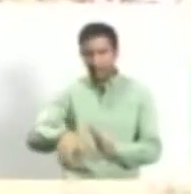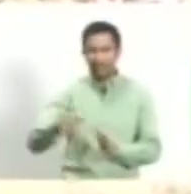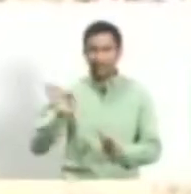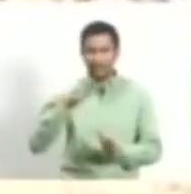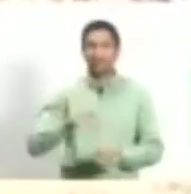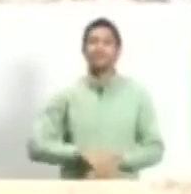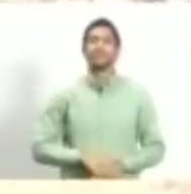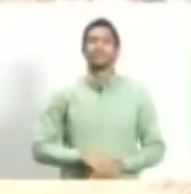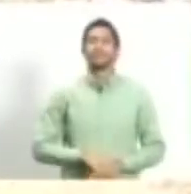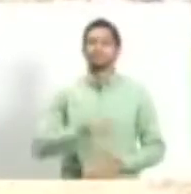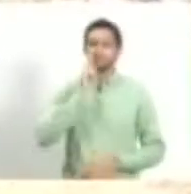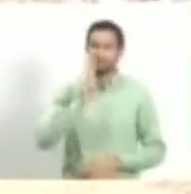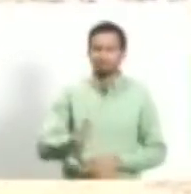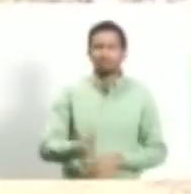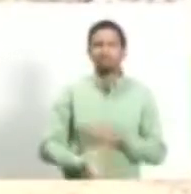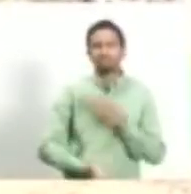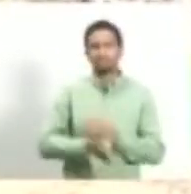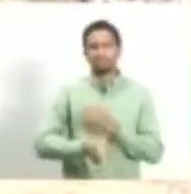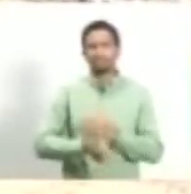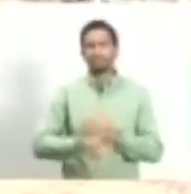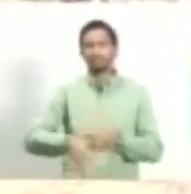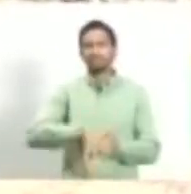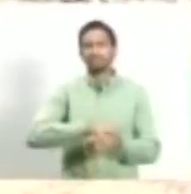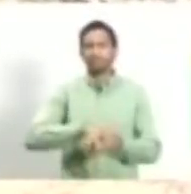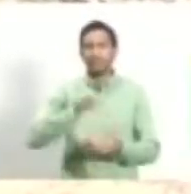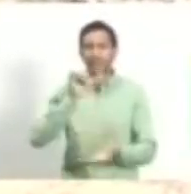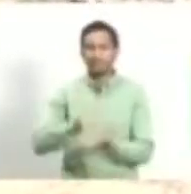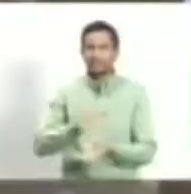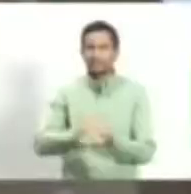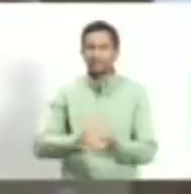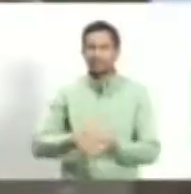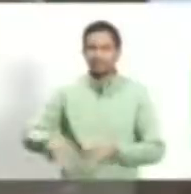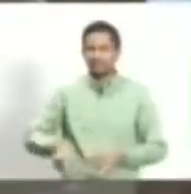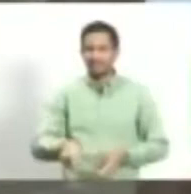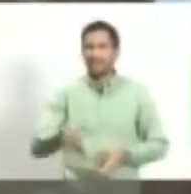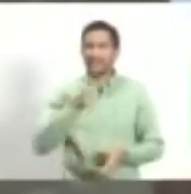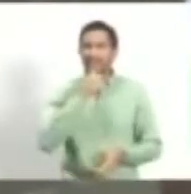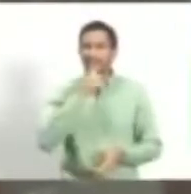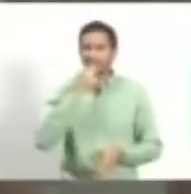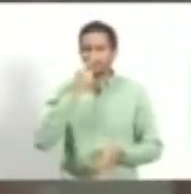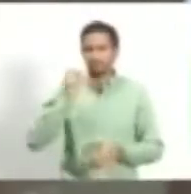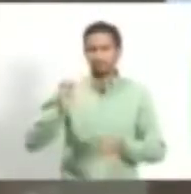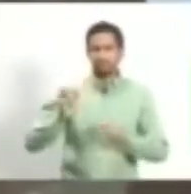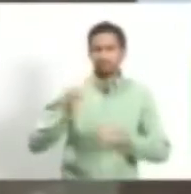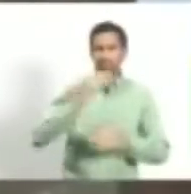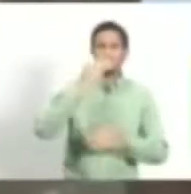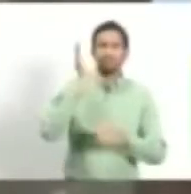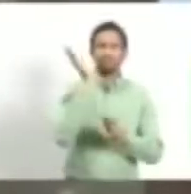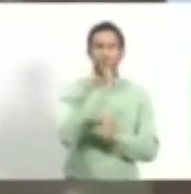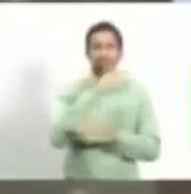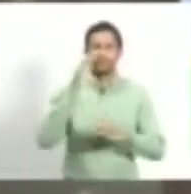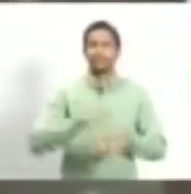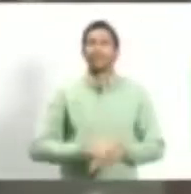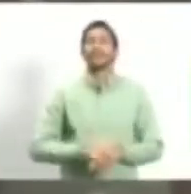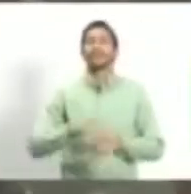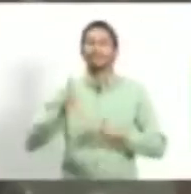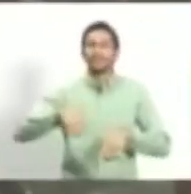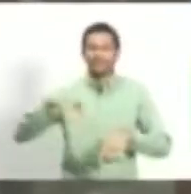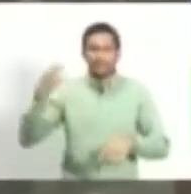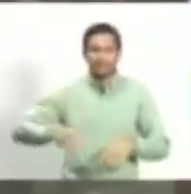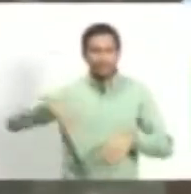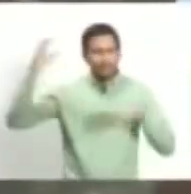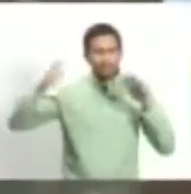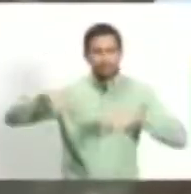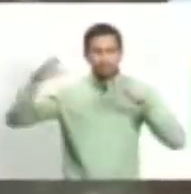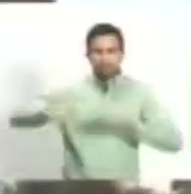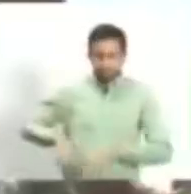las mismas condiciones, en medio de aguas putrefactas. Siempre que llueven, toda la arena desemboca acá y cada vez